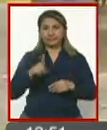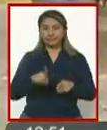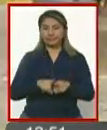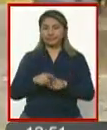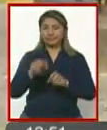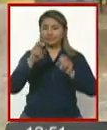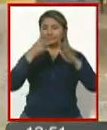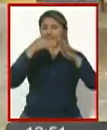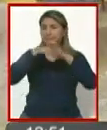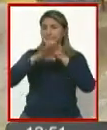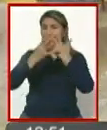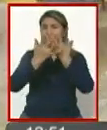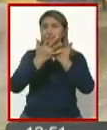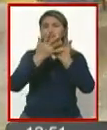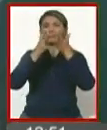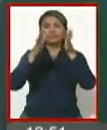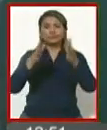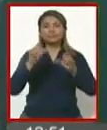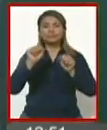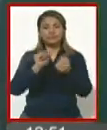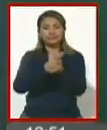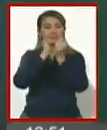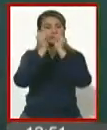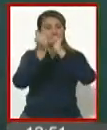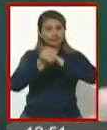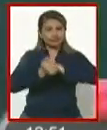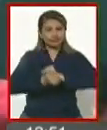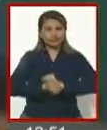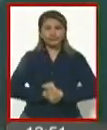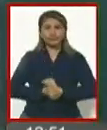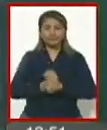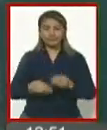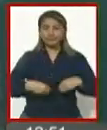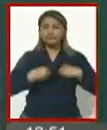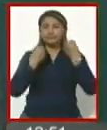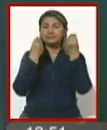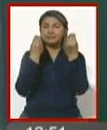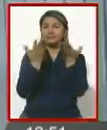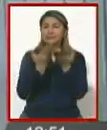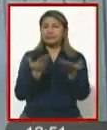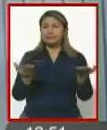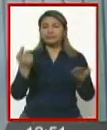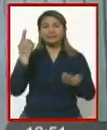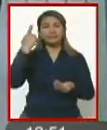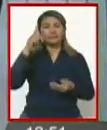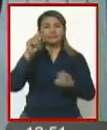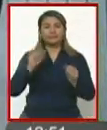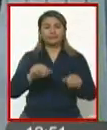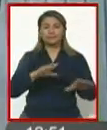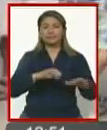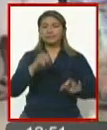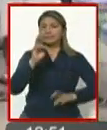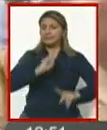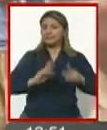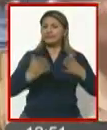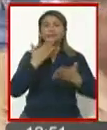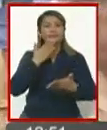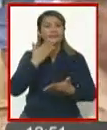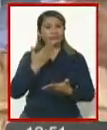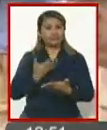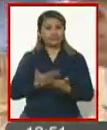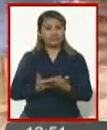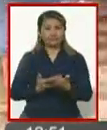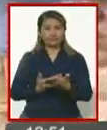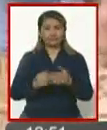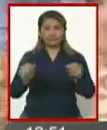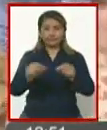los internos de Palmasola puedan rehabilitarse, que se les den las condiciones para que ellos puedan ser ciudadanos de bien.